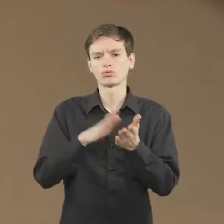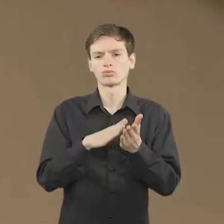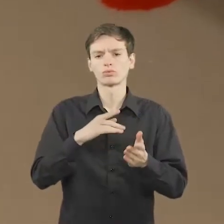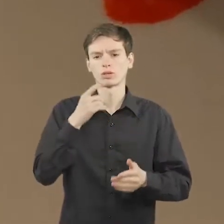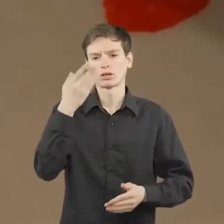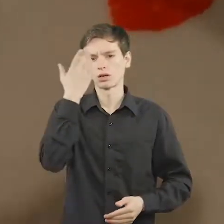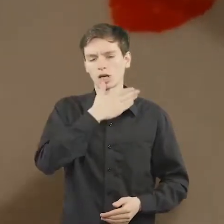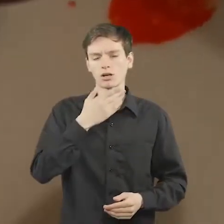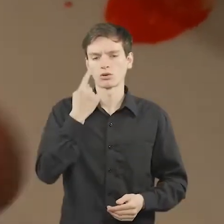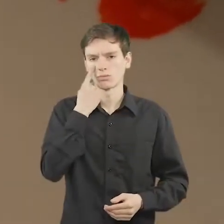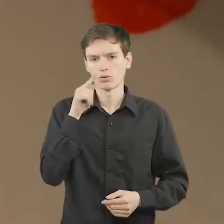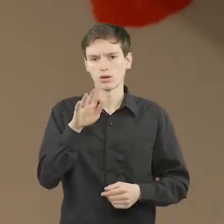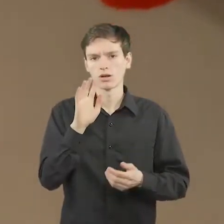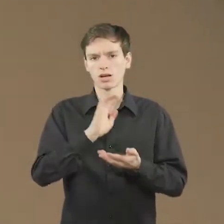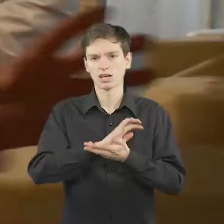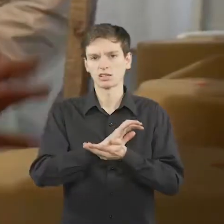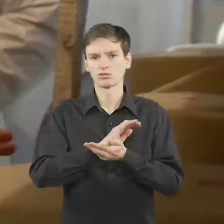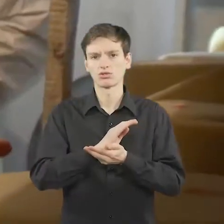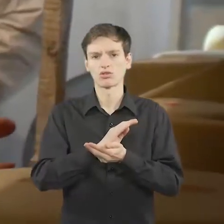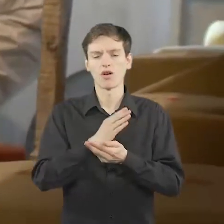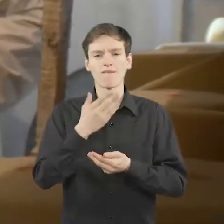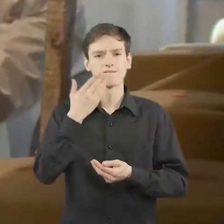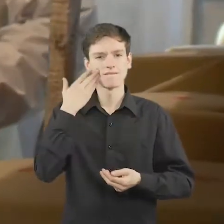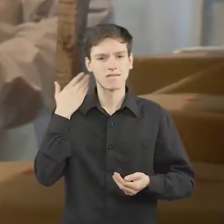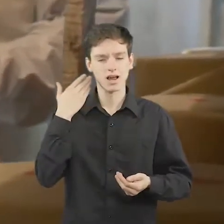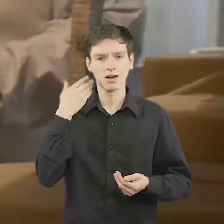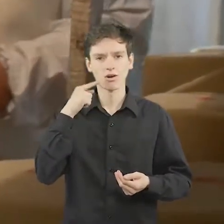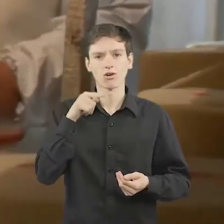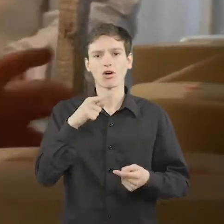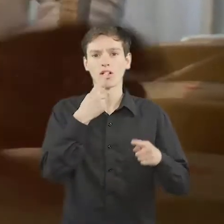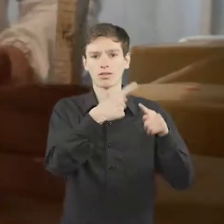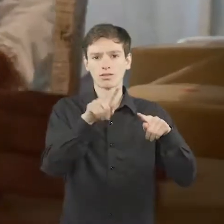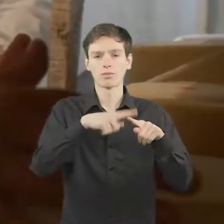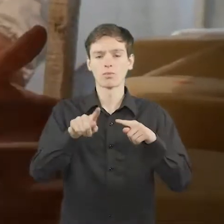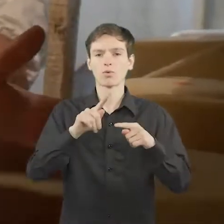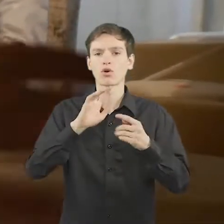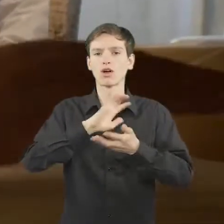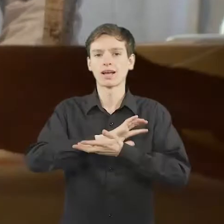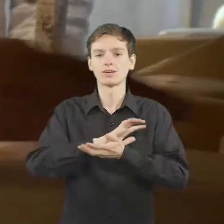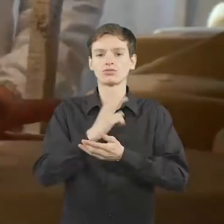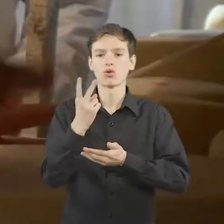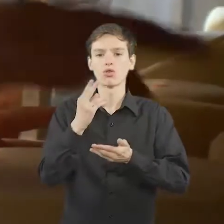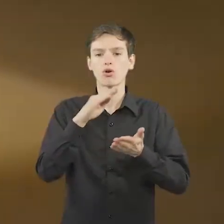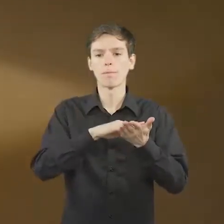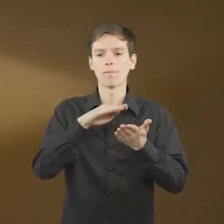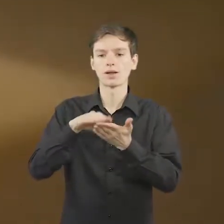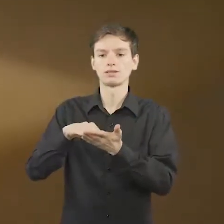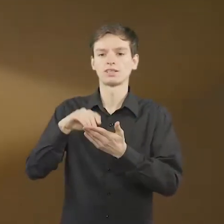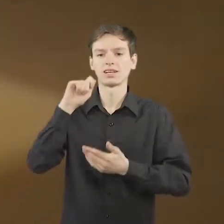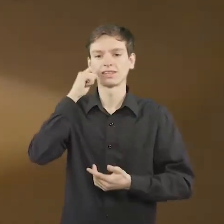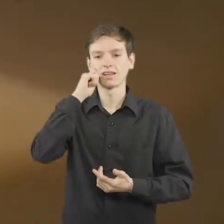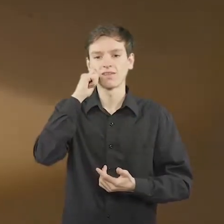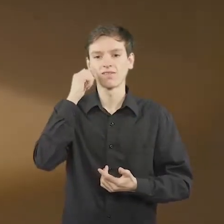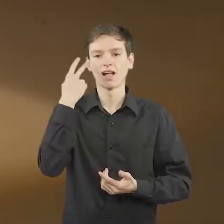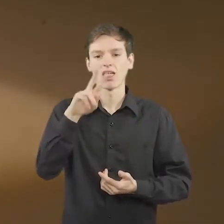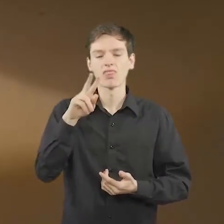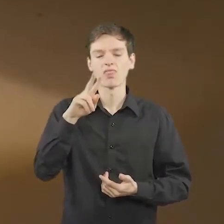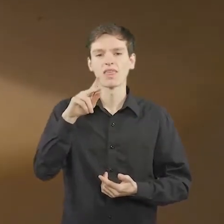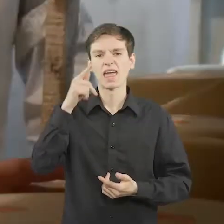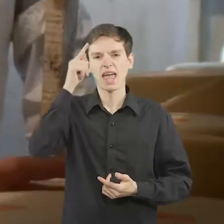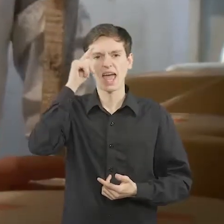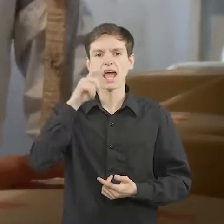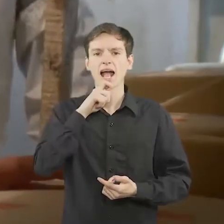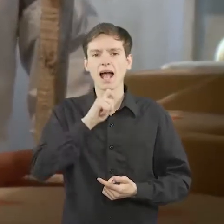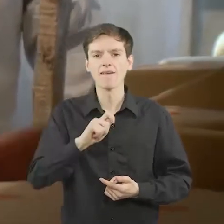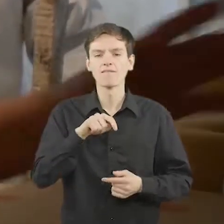negros. Ahora voy a explicar, los quesos blancos, lo bueno, estos tipos de quesos, los que tienen estas dos manchas significa que es de